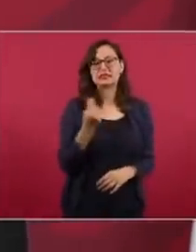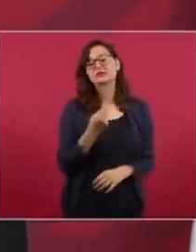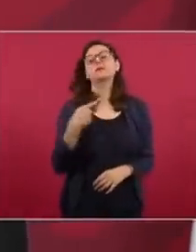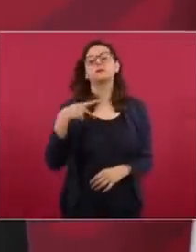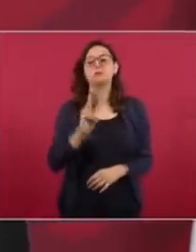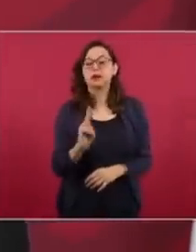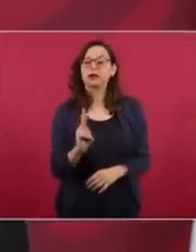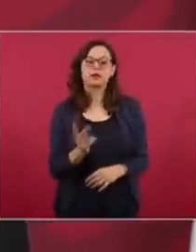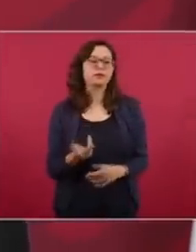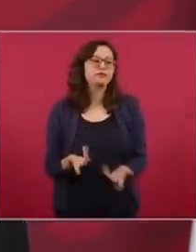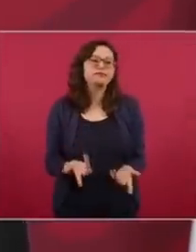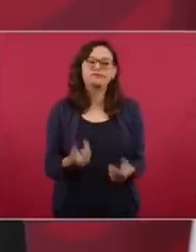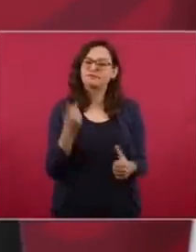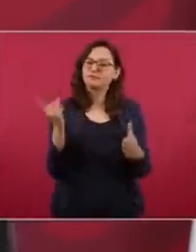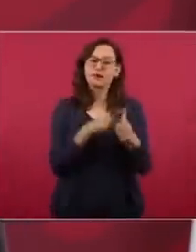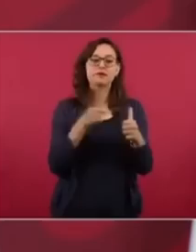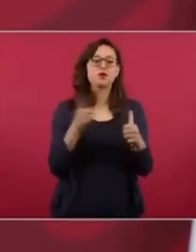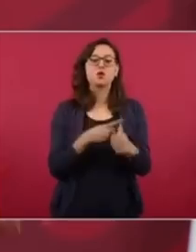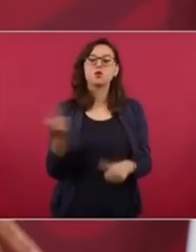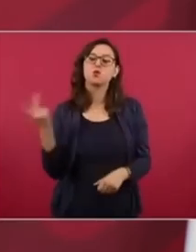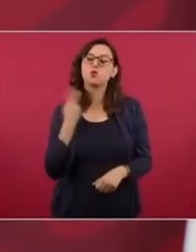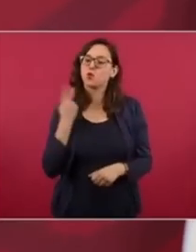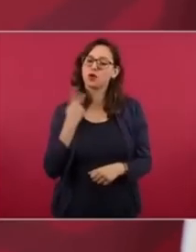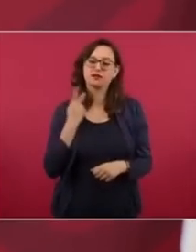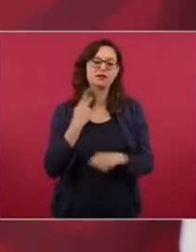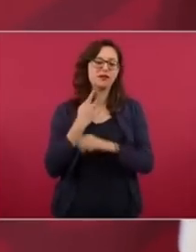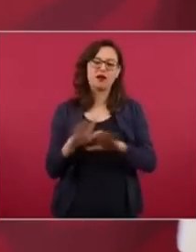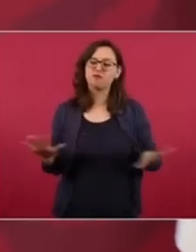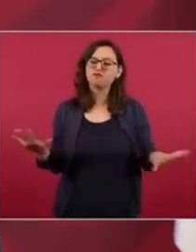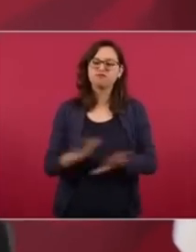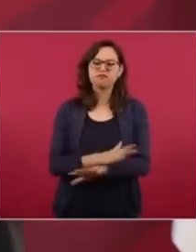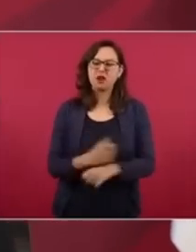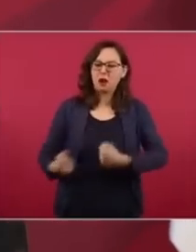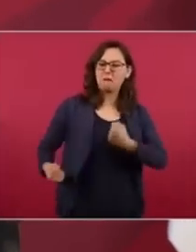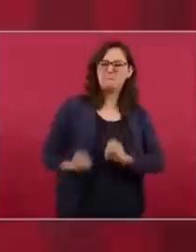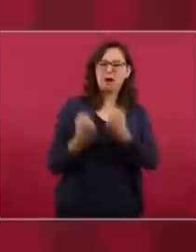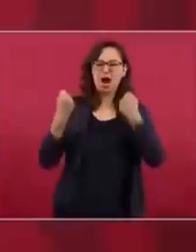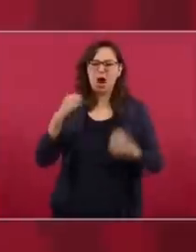en la política, sí. Dejar la confrontación, dejar el odio,